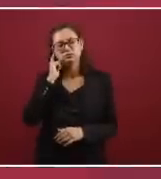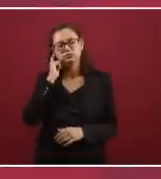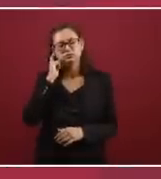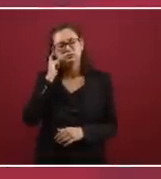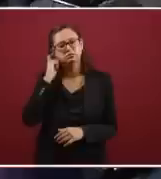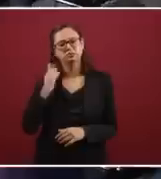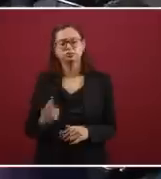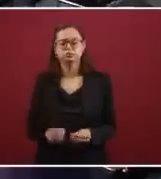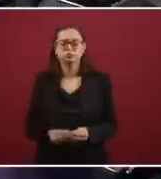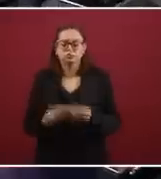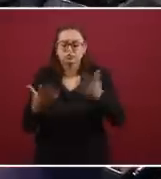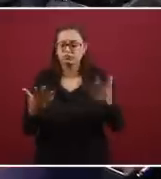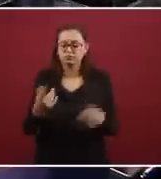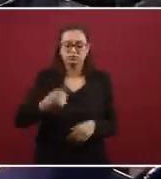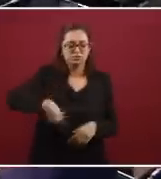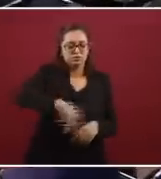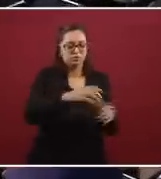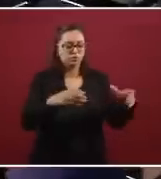Los conservadores